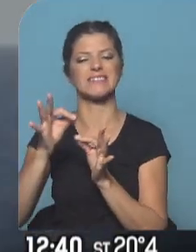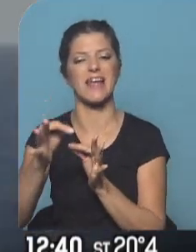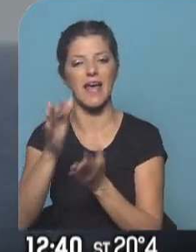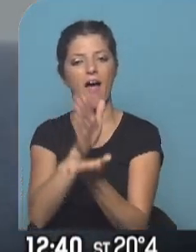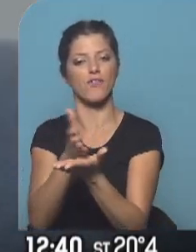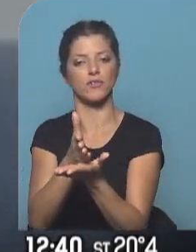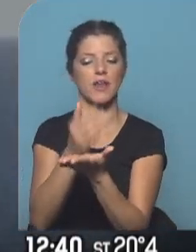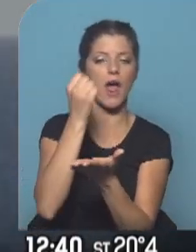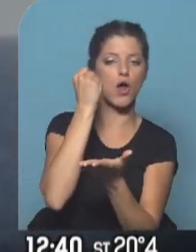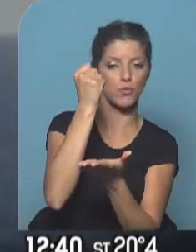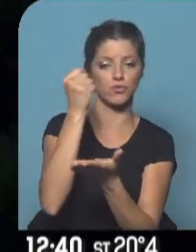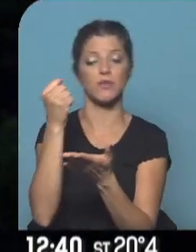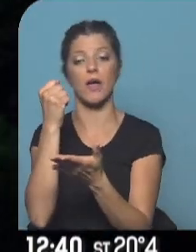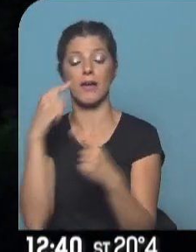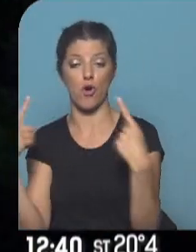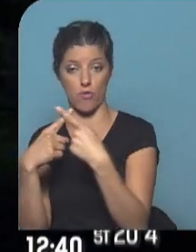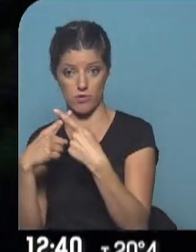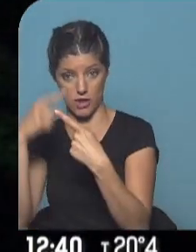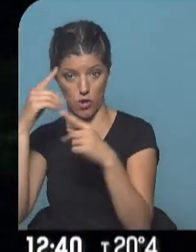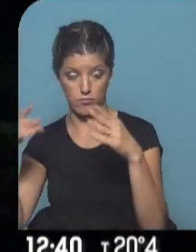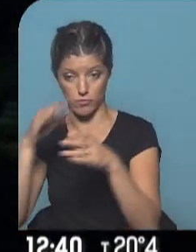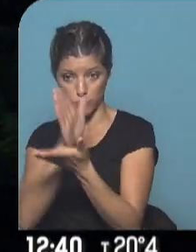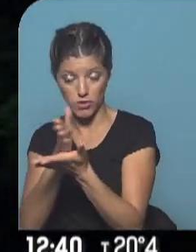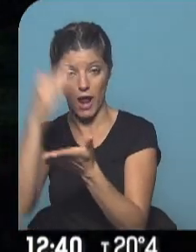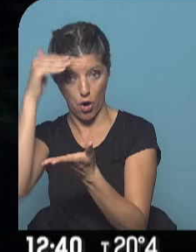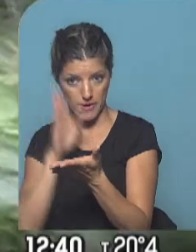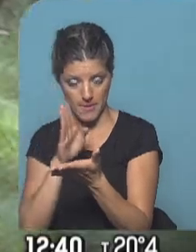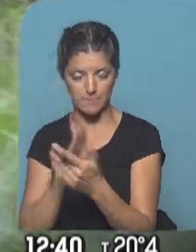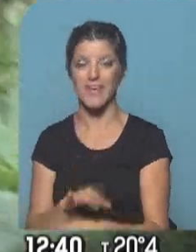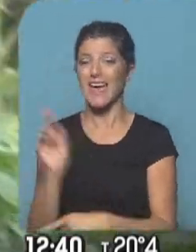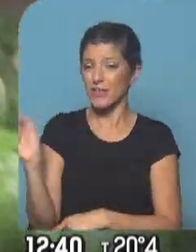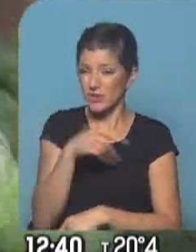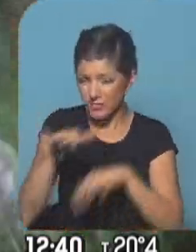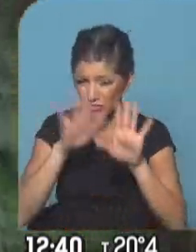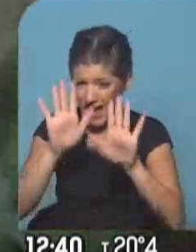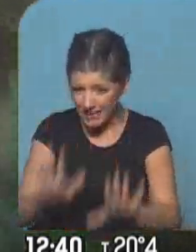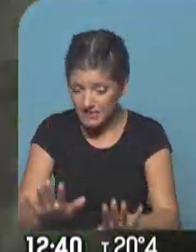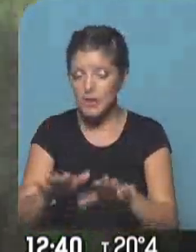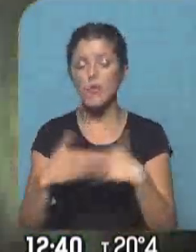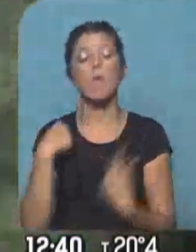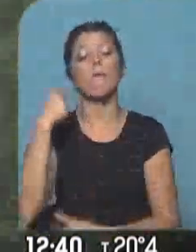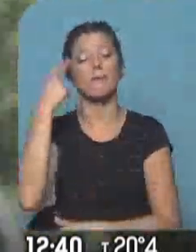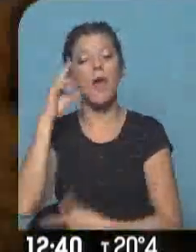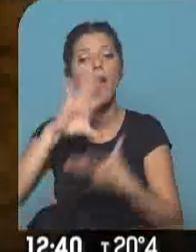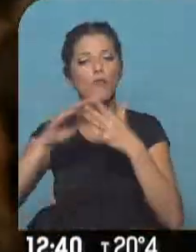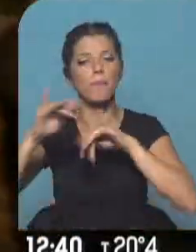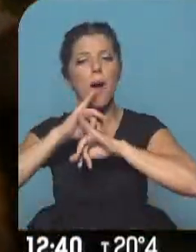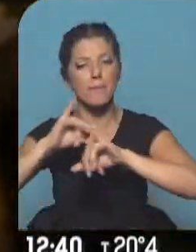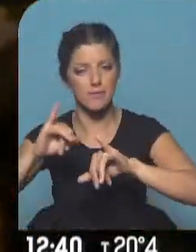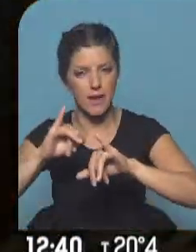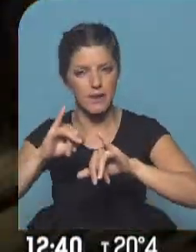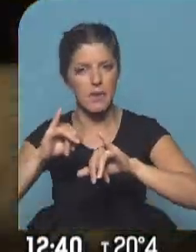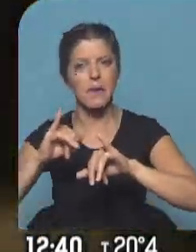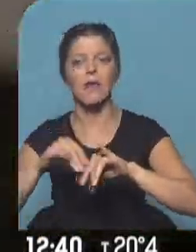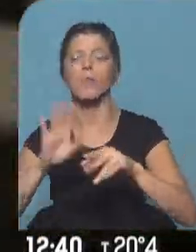frontera ruso-norcoreana. Este notorio ruido de sables puede ser leído como un cúmulo de mensajes con múltiples